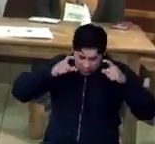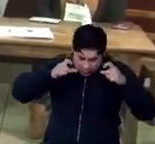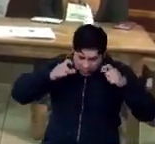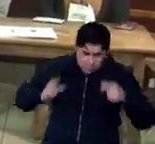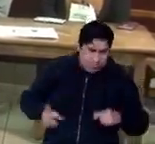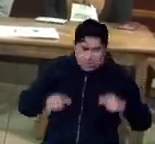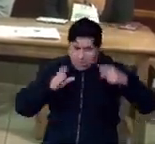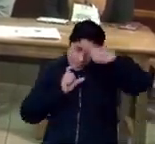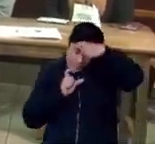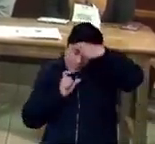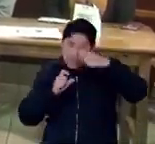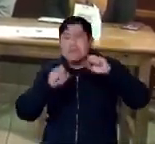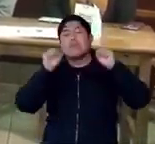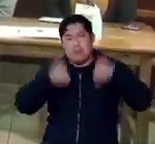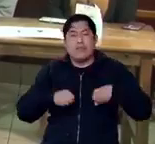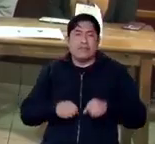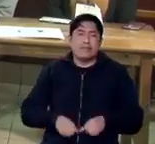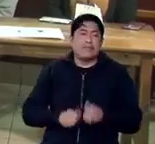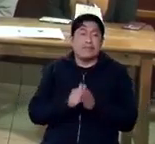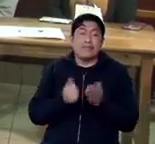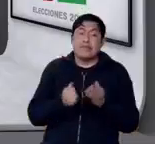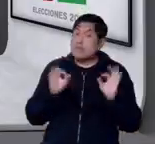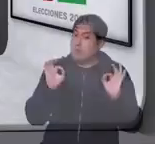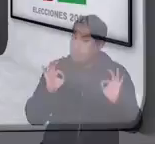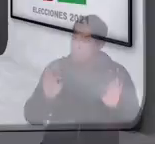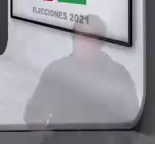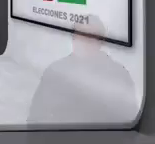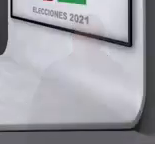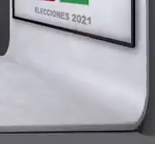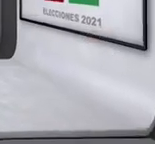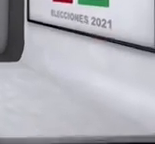sacar una fotografía del acta original.